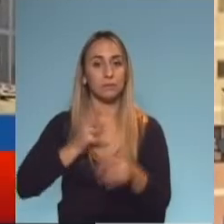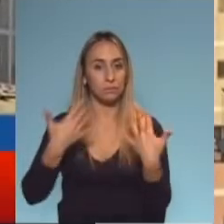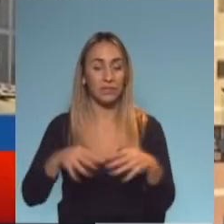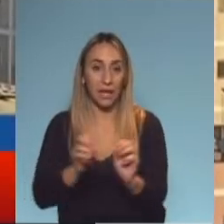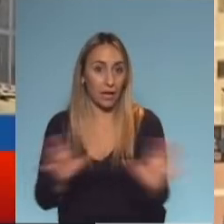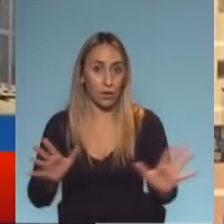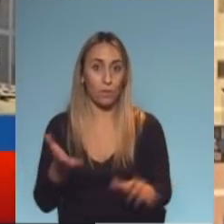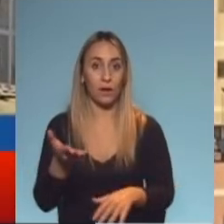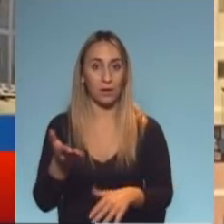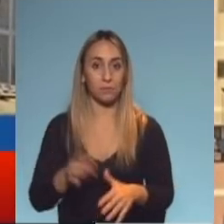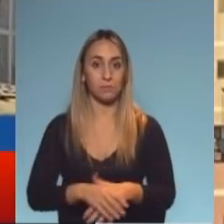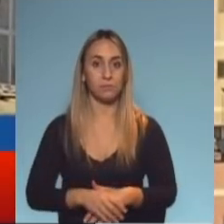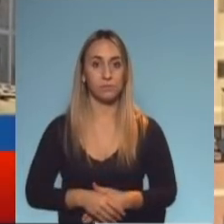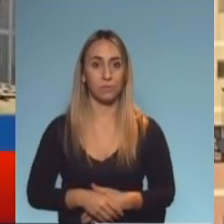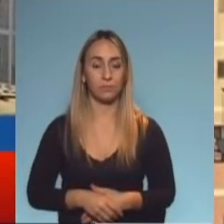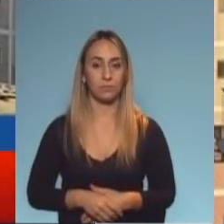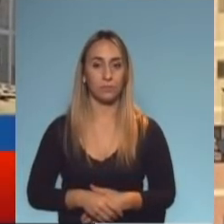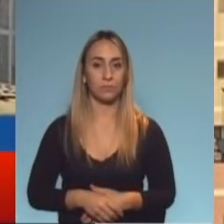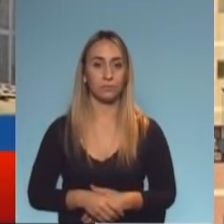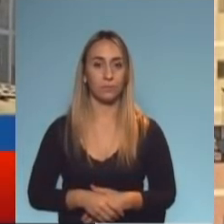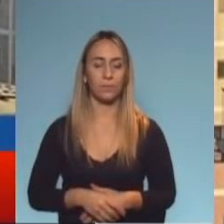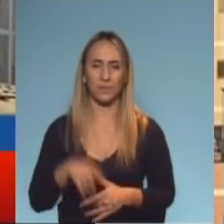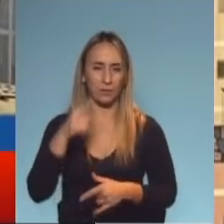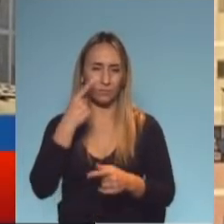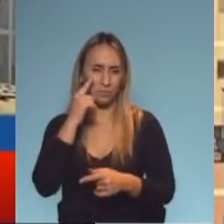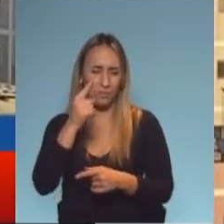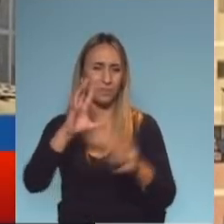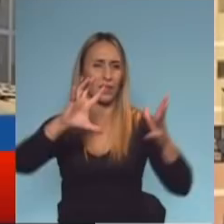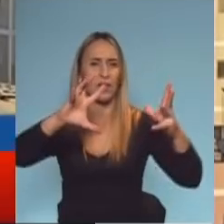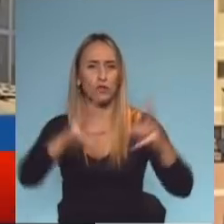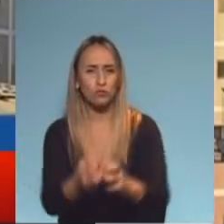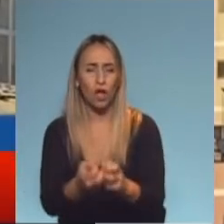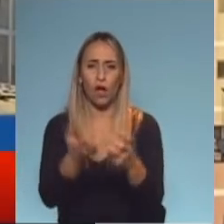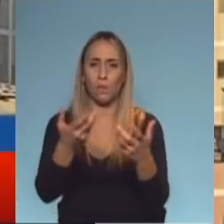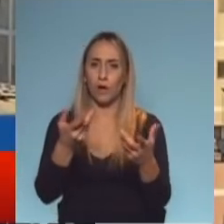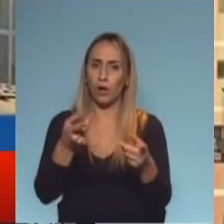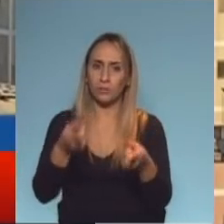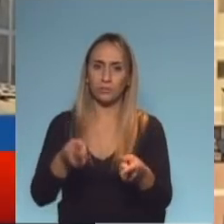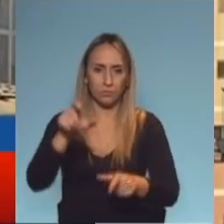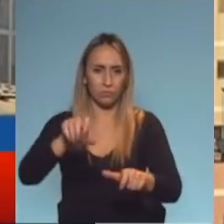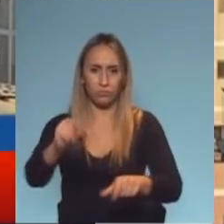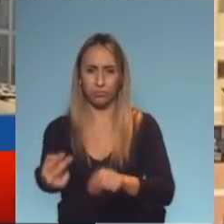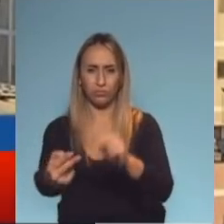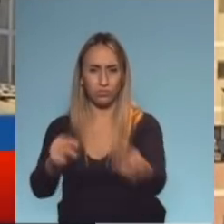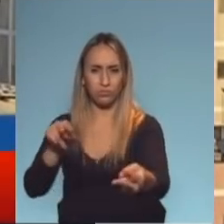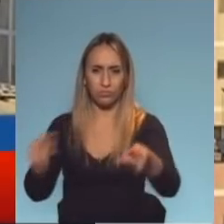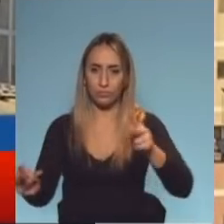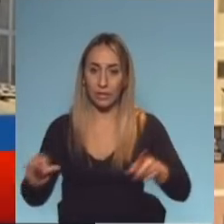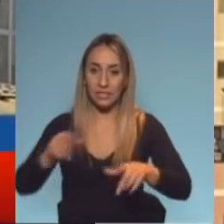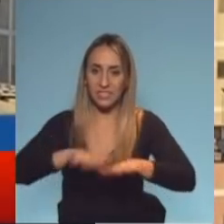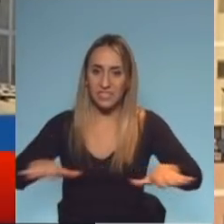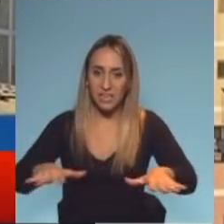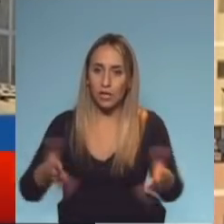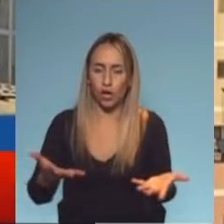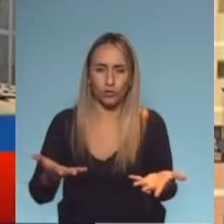terribles. Destrucción, obviamente, pero además las imágenes de las muertes, de los niños en el medio